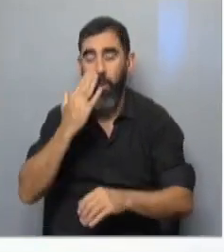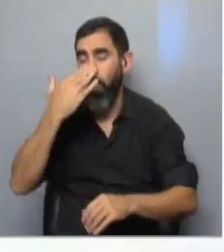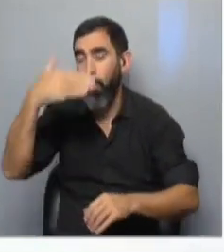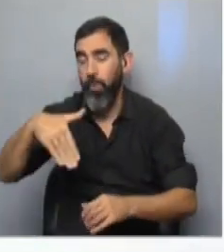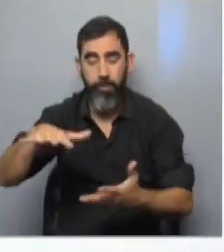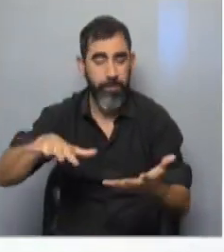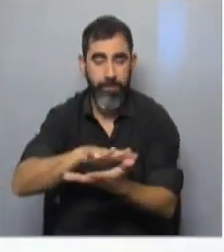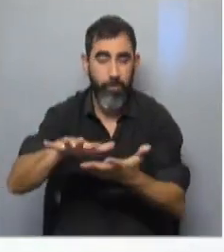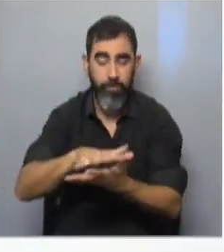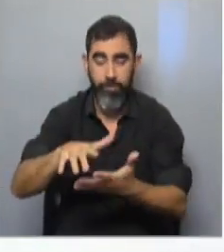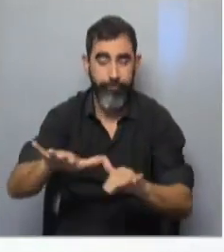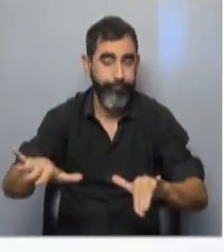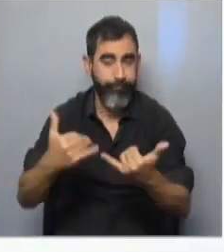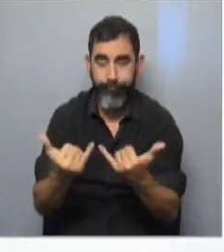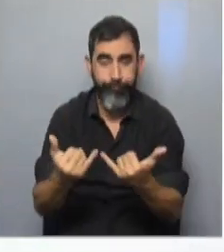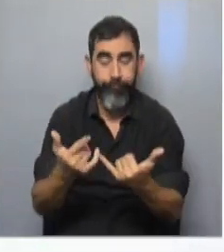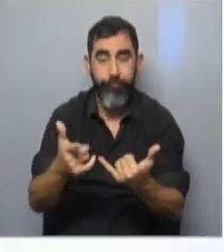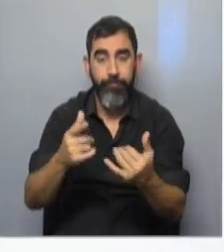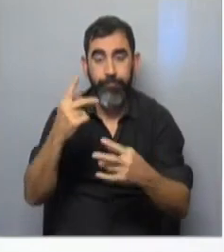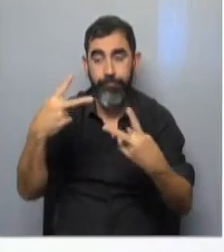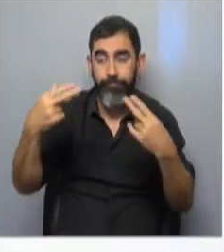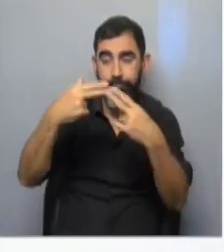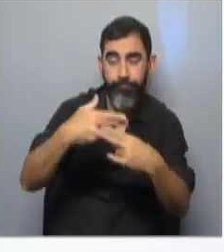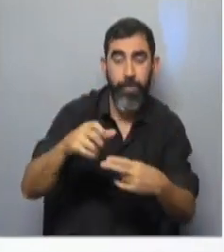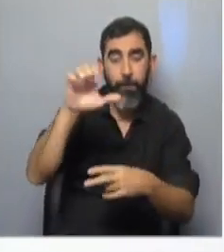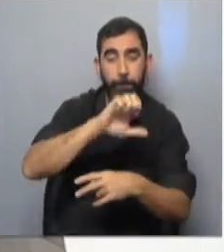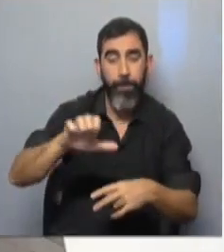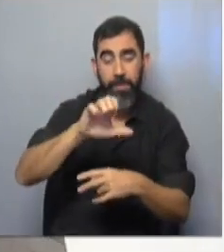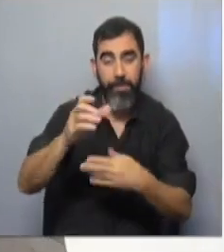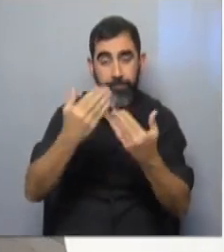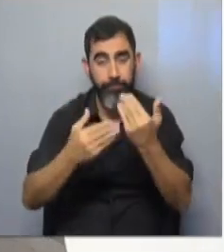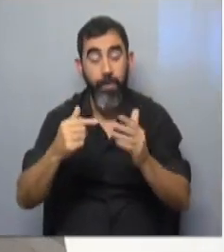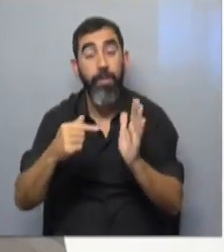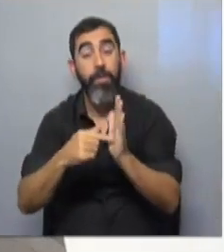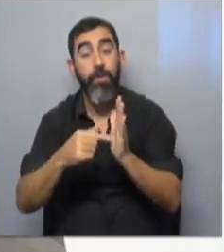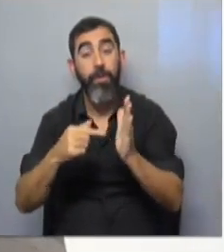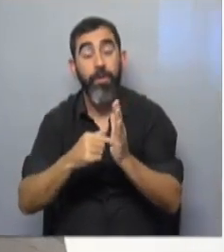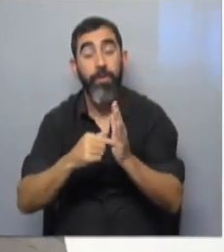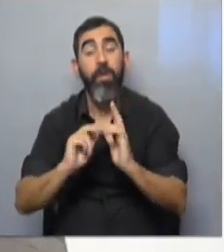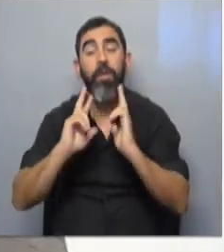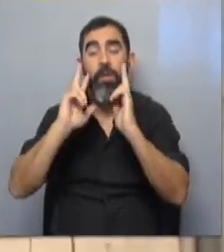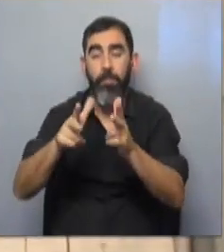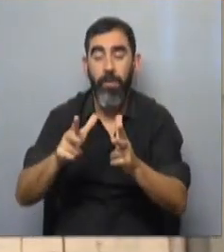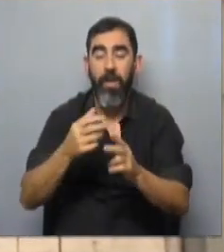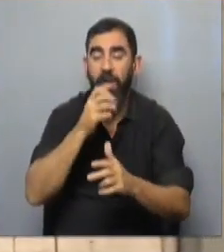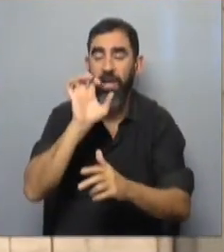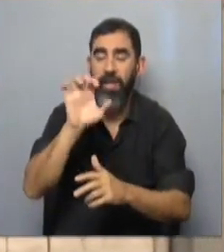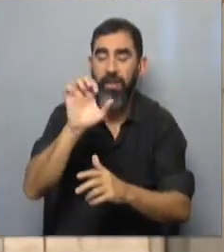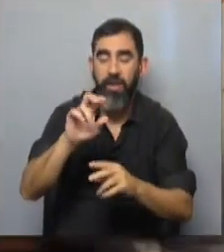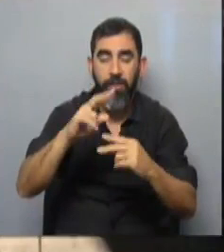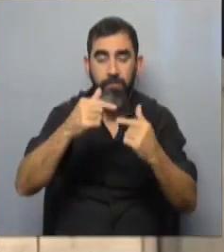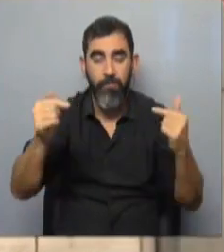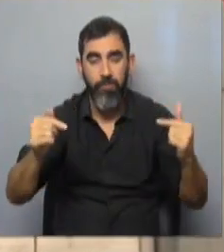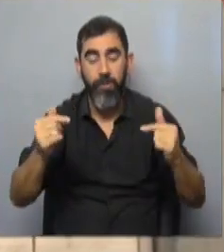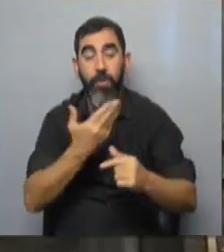plantea para el desmantelamiento de nuestra empresa. El dirigente Martín Sofía también fue crítico sobre la medida